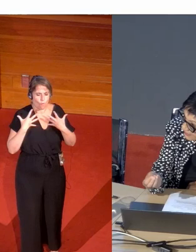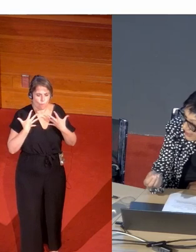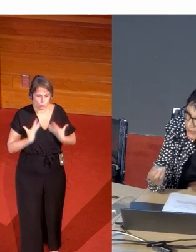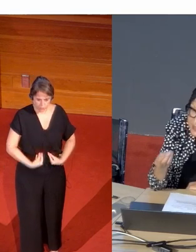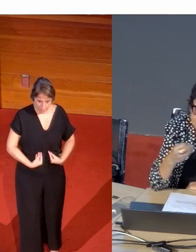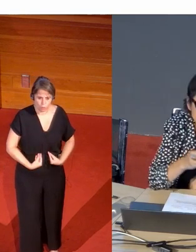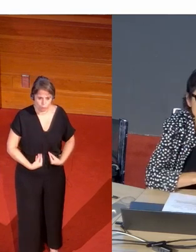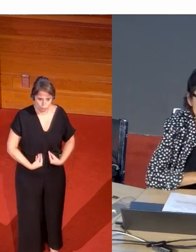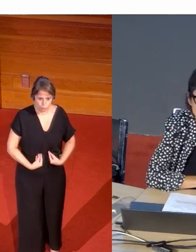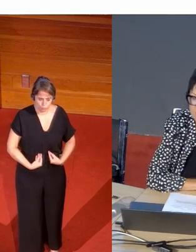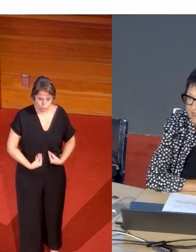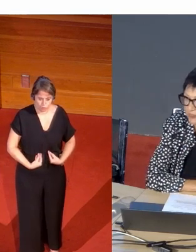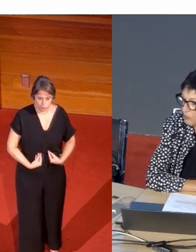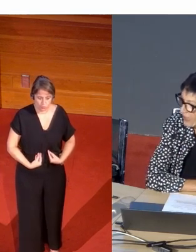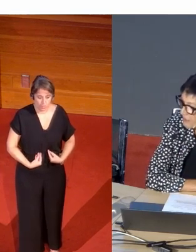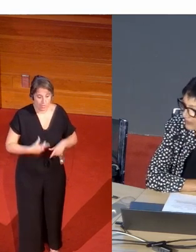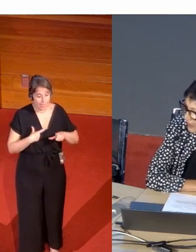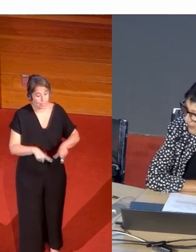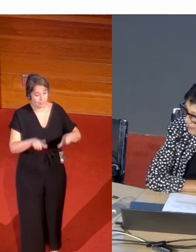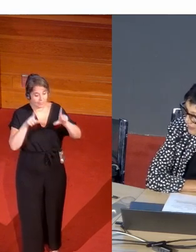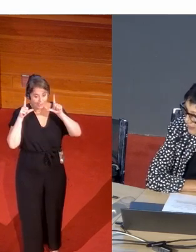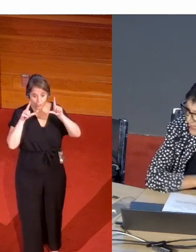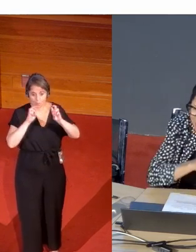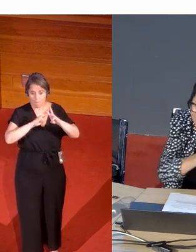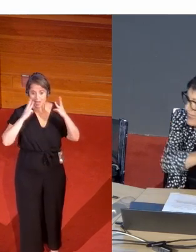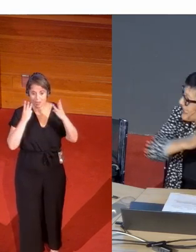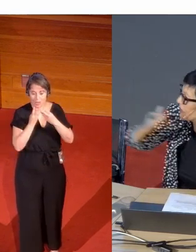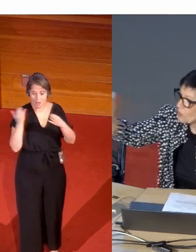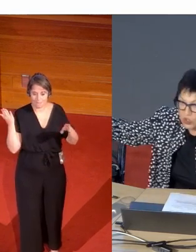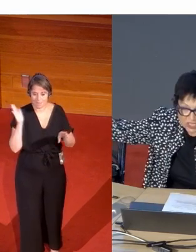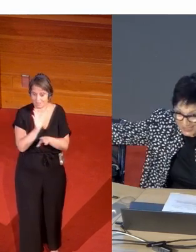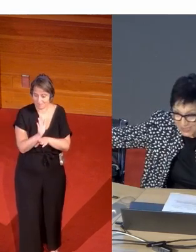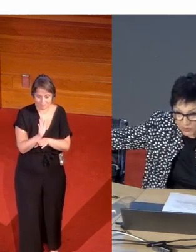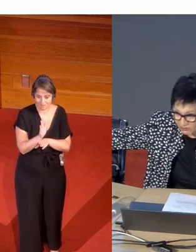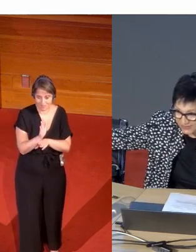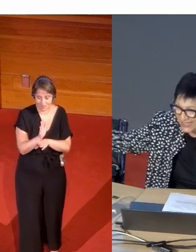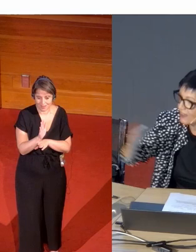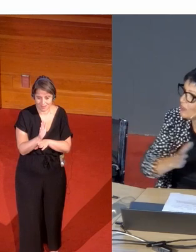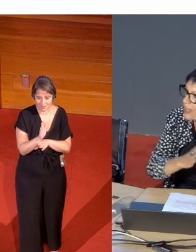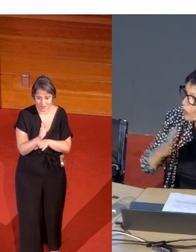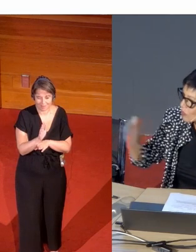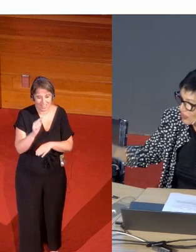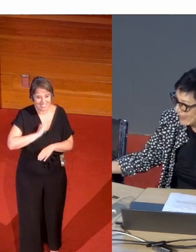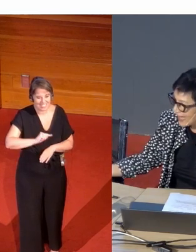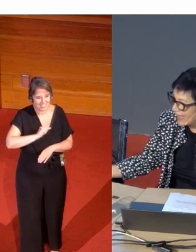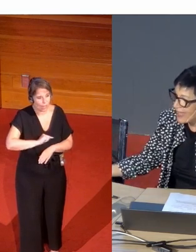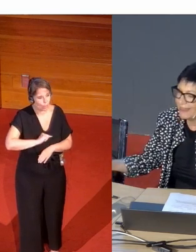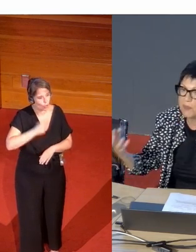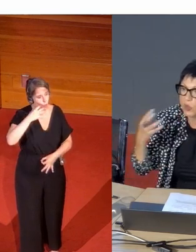constante de que tu representación parlamentaria dista muchísimo esta sensación de